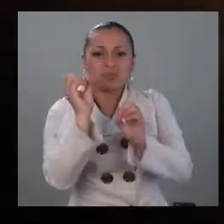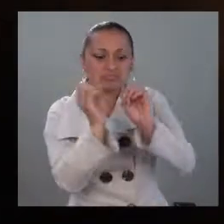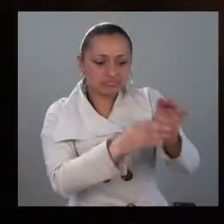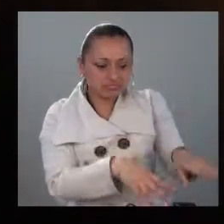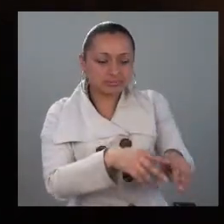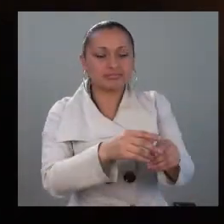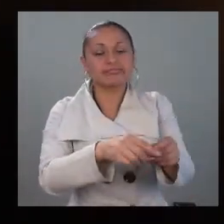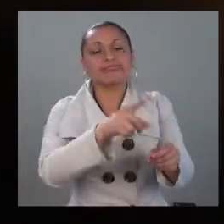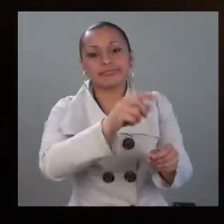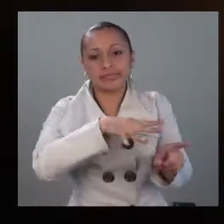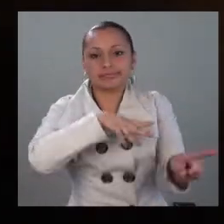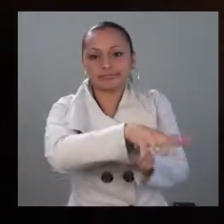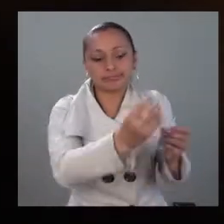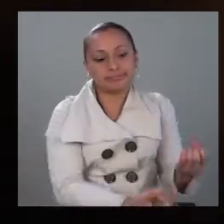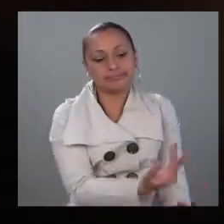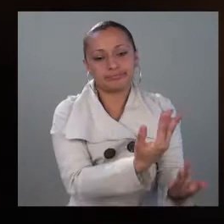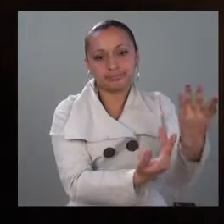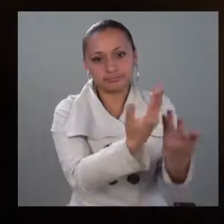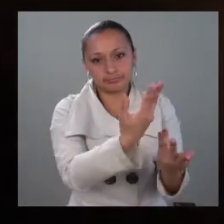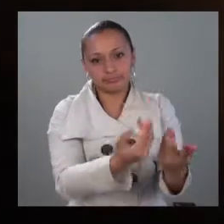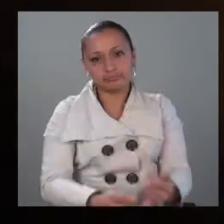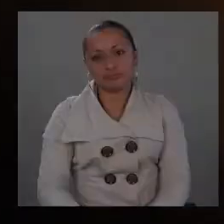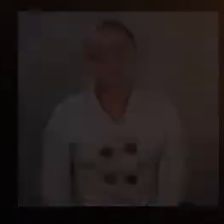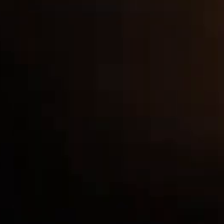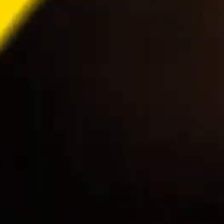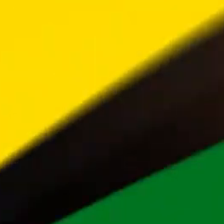de cigarrillo que pueden generar incendios.